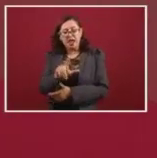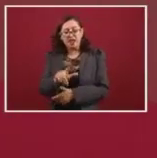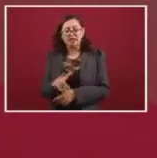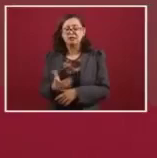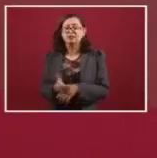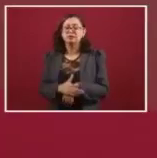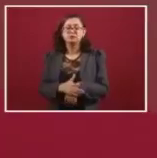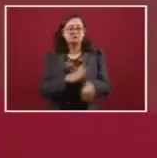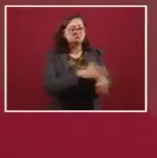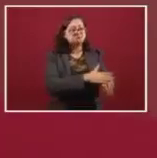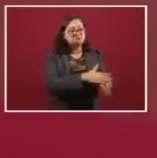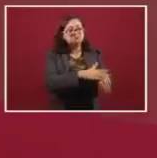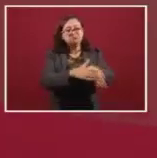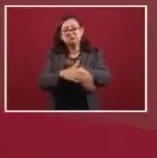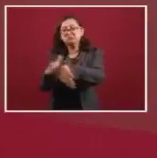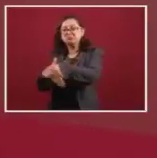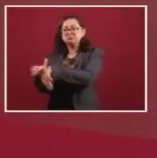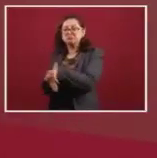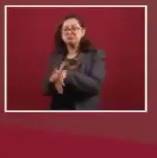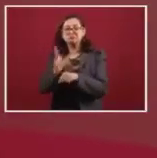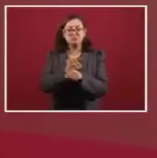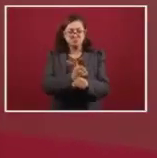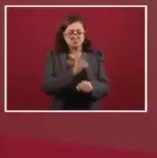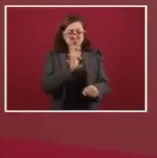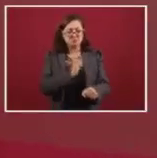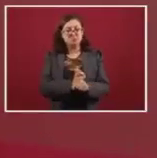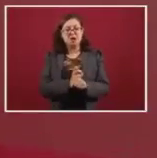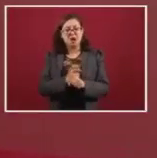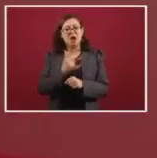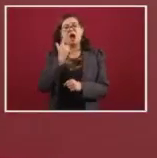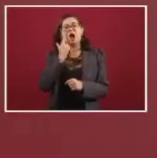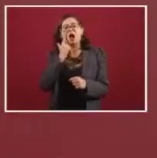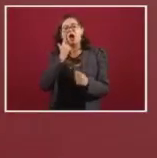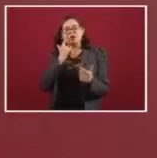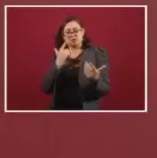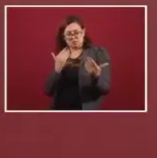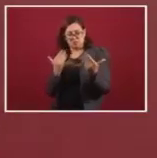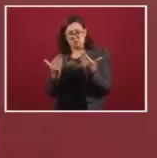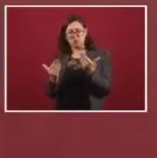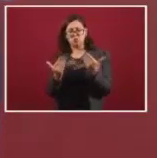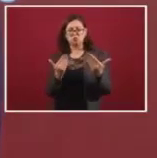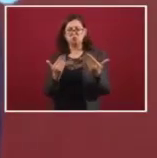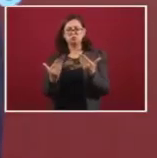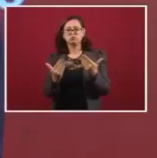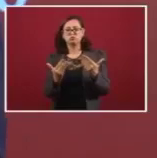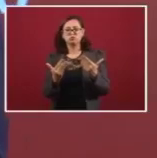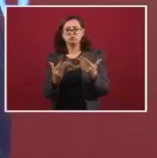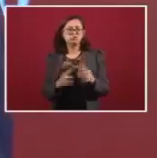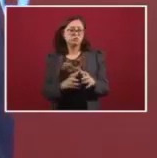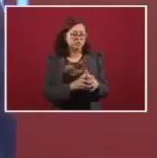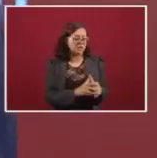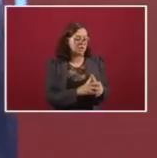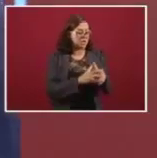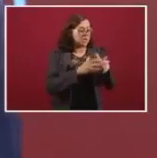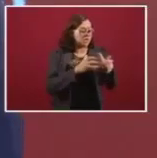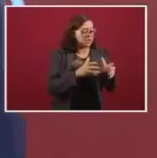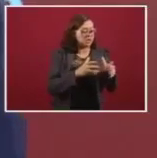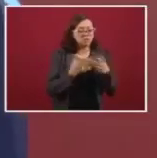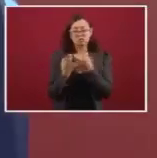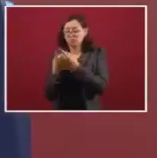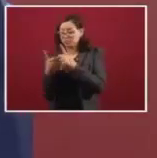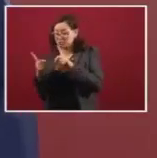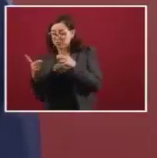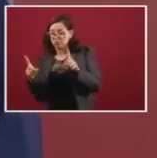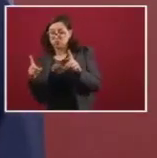a que veamos si es lo mismo crecimiento que desarrollo.